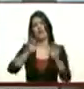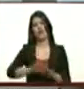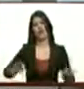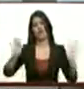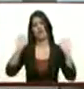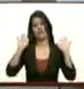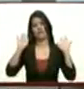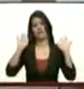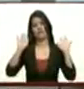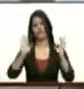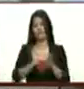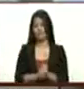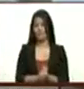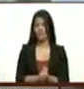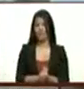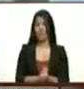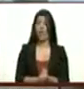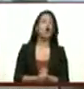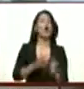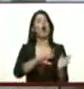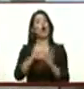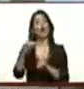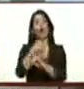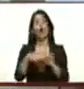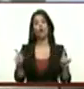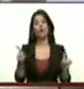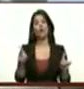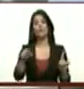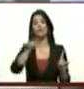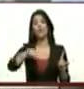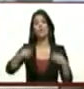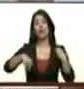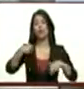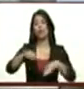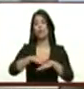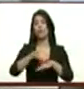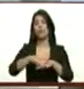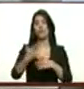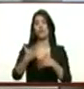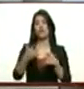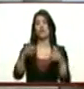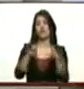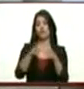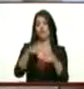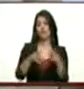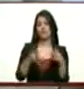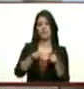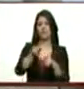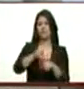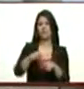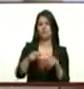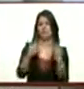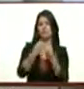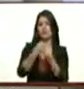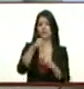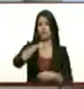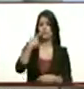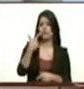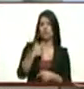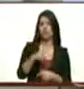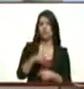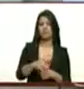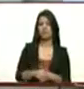Vean esto, los industriales del fruto están preocupados porque las autoridades del MAC y Fomento se niegan a resolver un problema que ellos aseguran fue